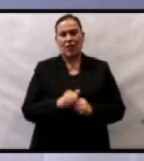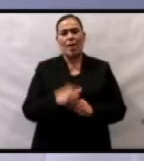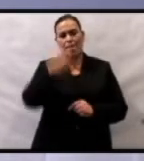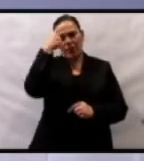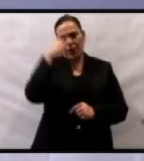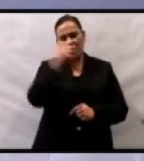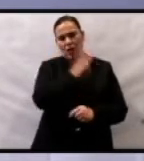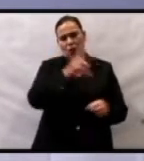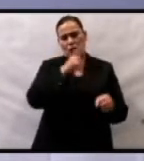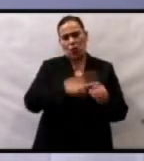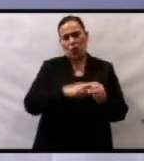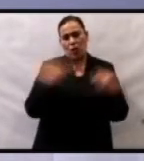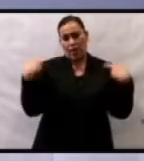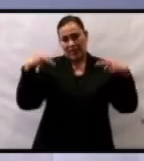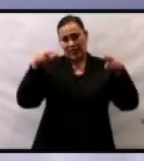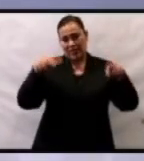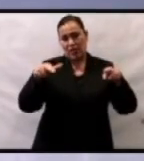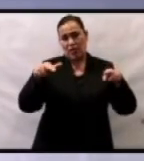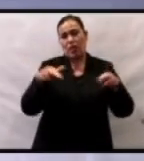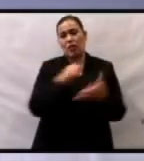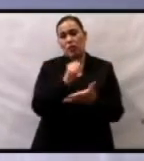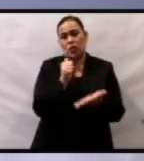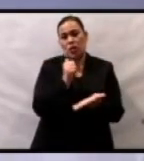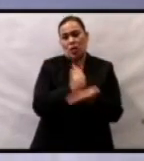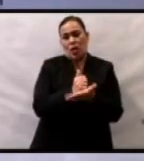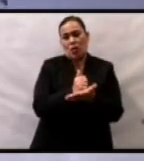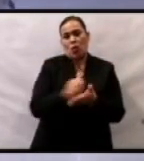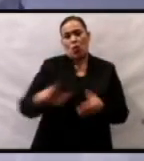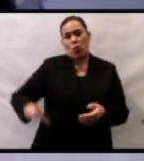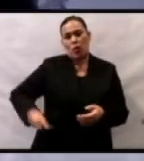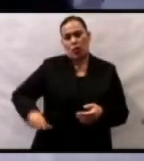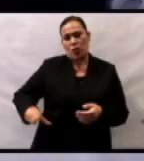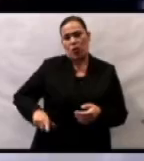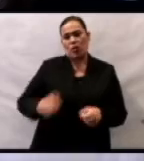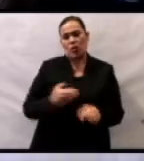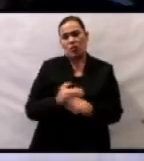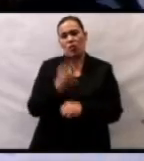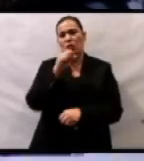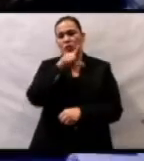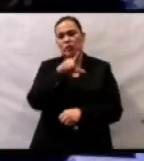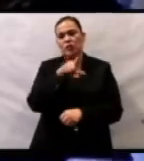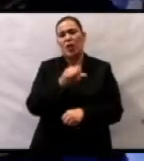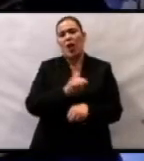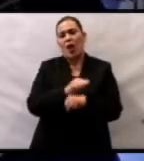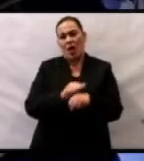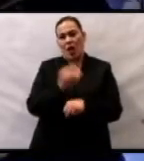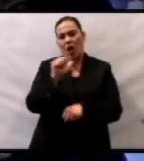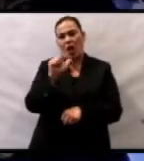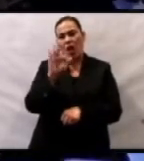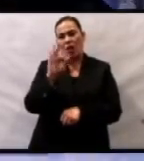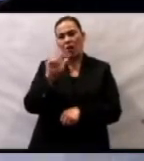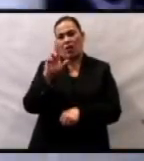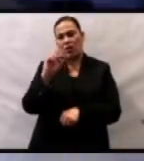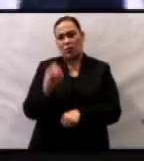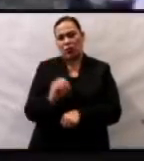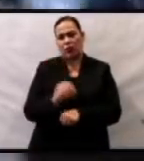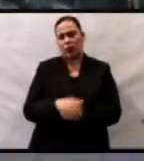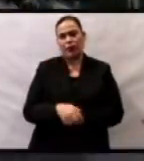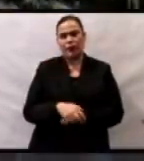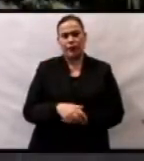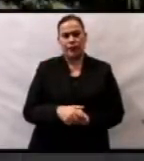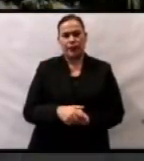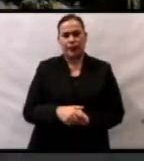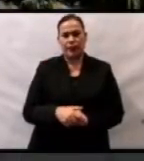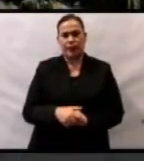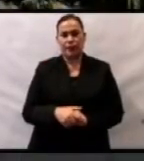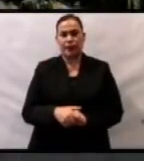Territorio, representante del Ciudadano Gobernador Constitucional del Estado de Jalisco, el ingeniero Enrique Alfaro. Adelante, maestra